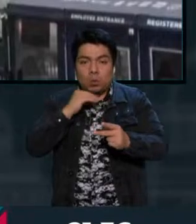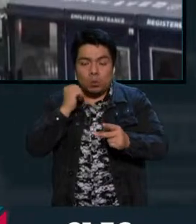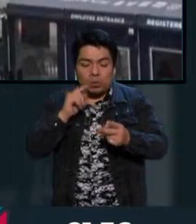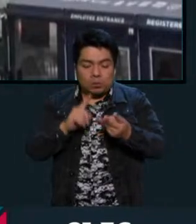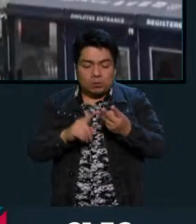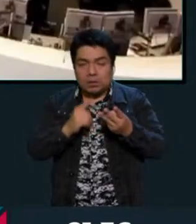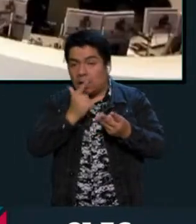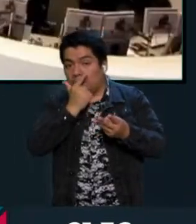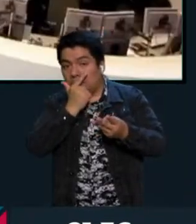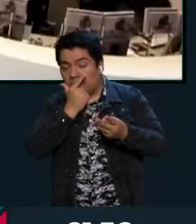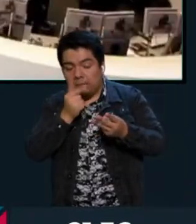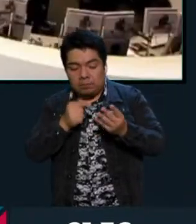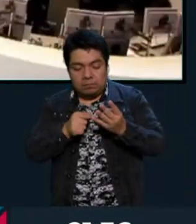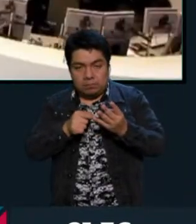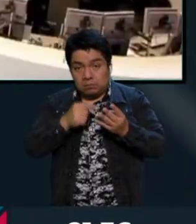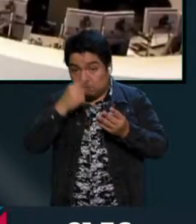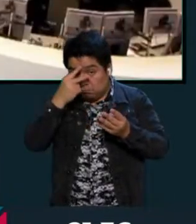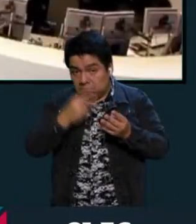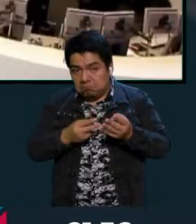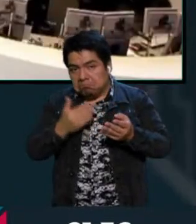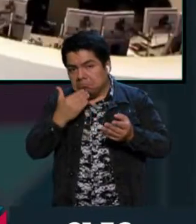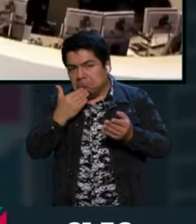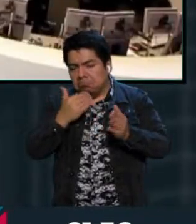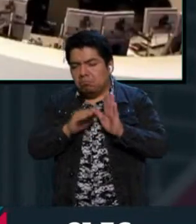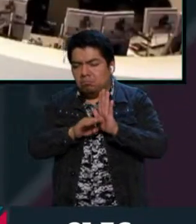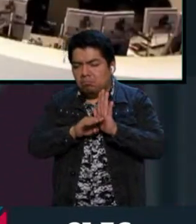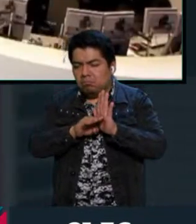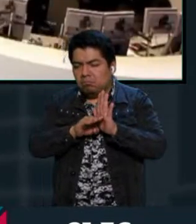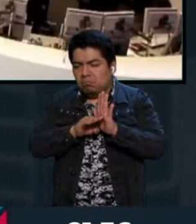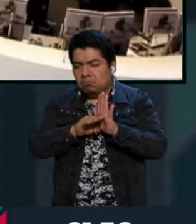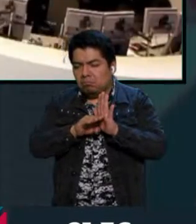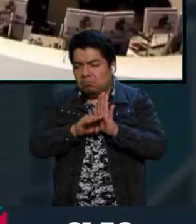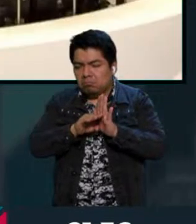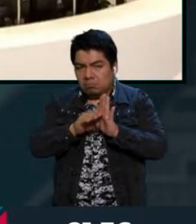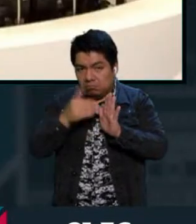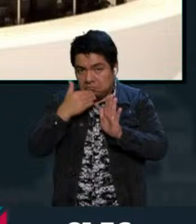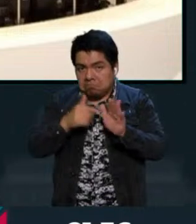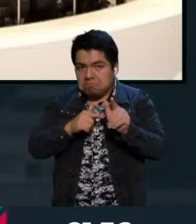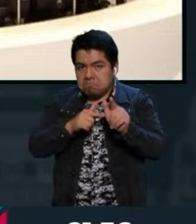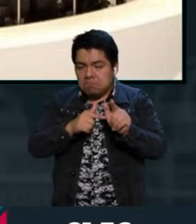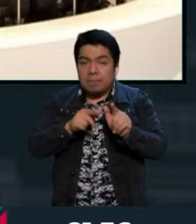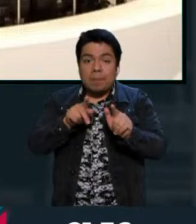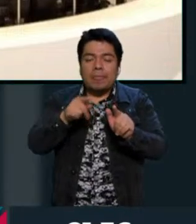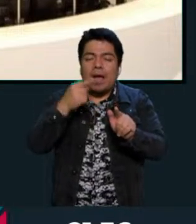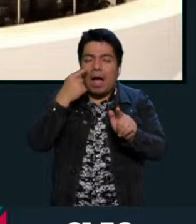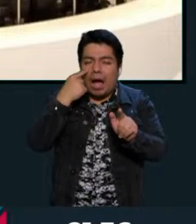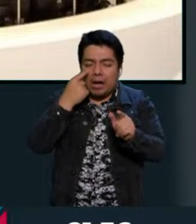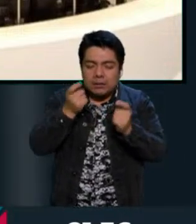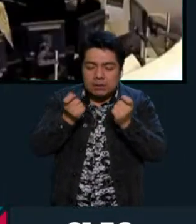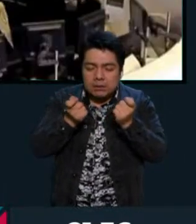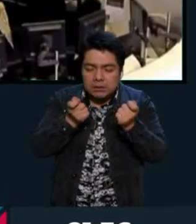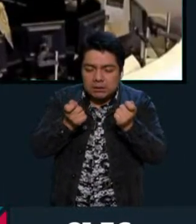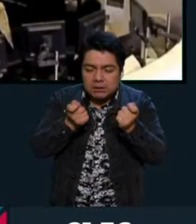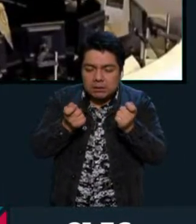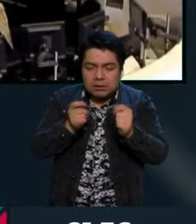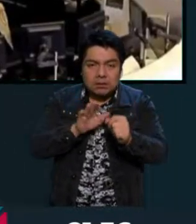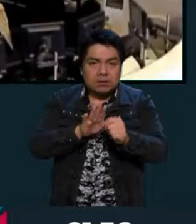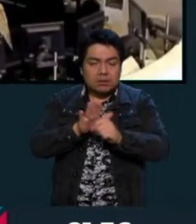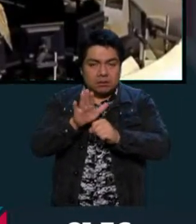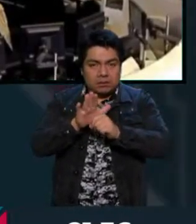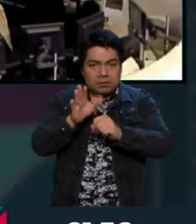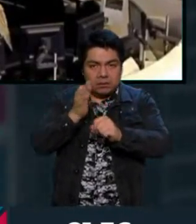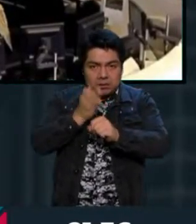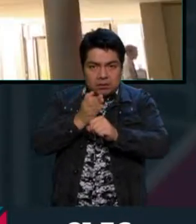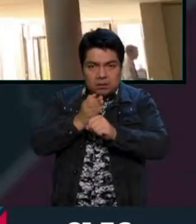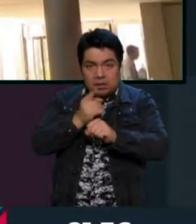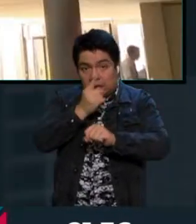¿no? En el caso de México mantiene su crecimiento y lo único que sí habría que monitorear pues es esto que está pasando